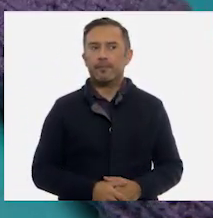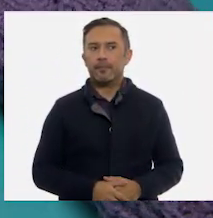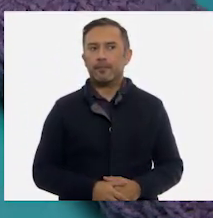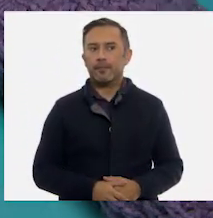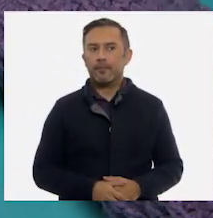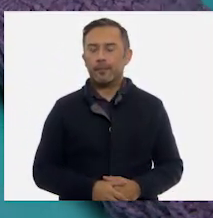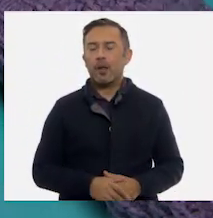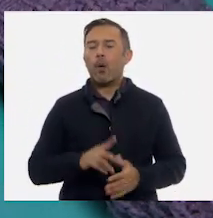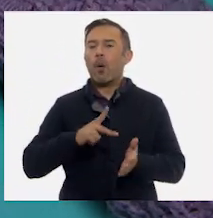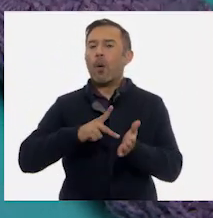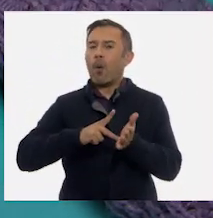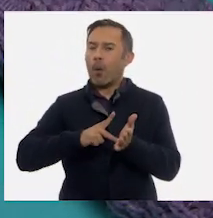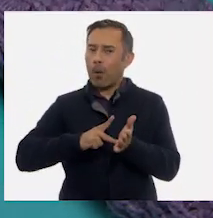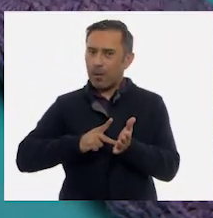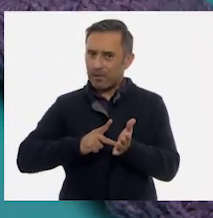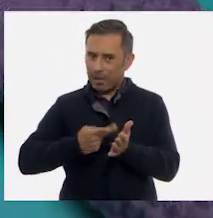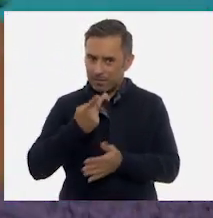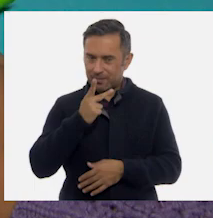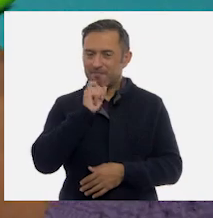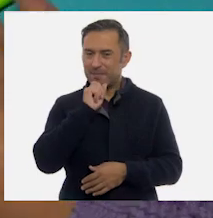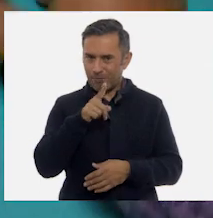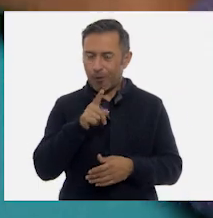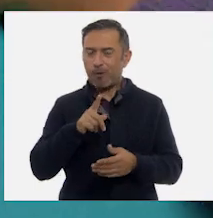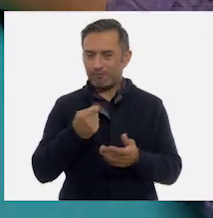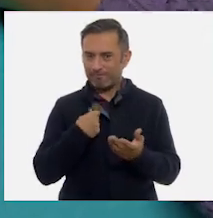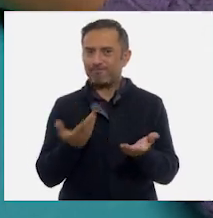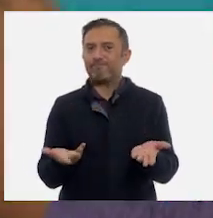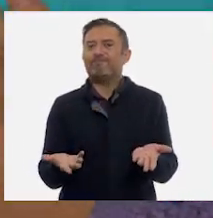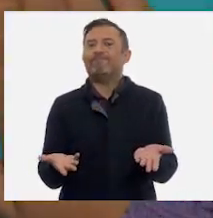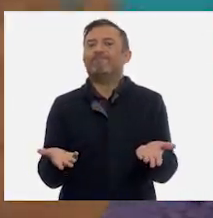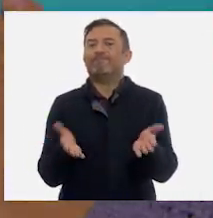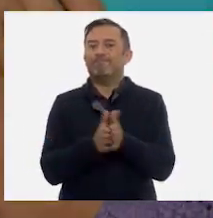Dobla una vez más por la mitad.